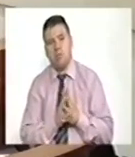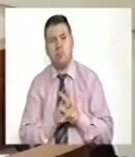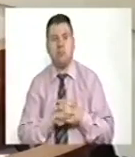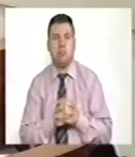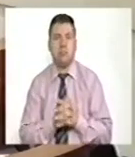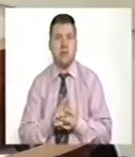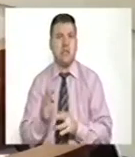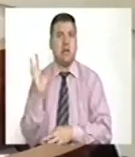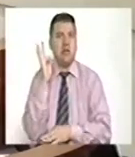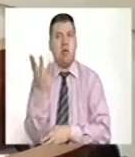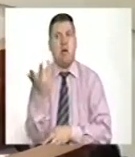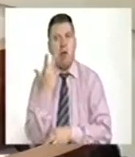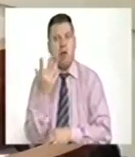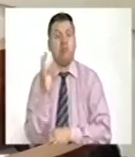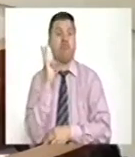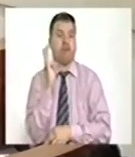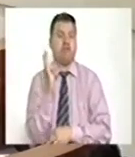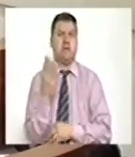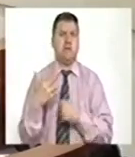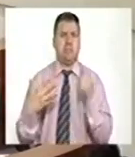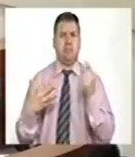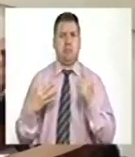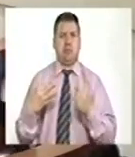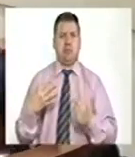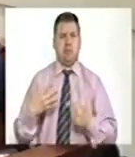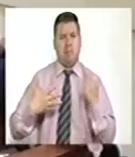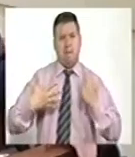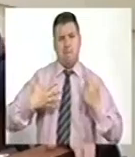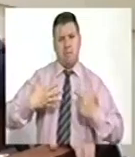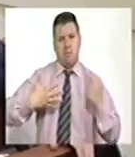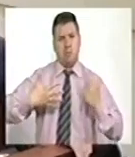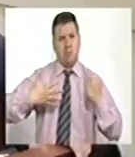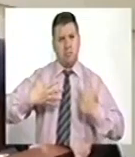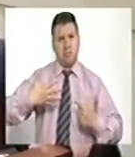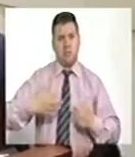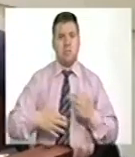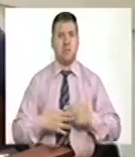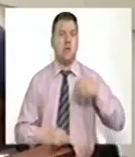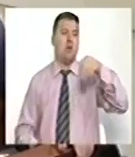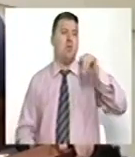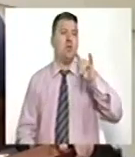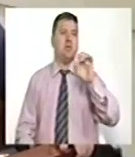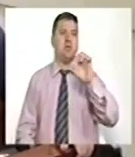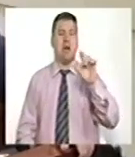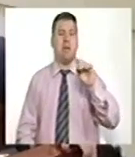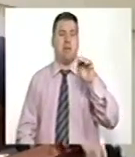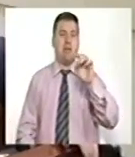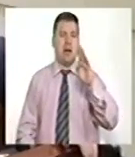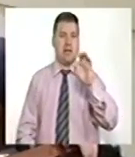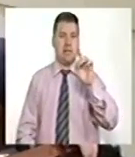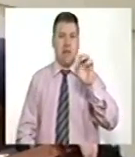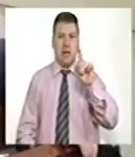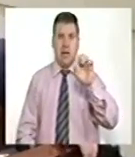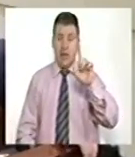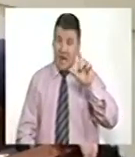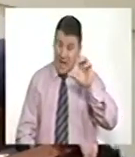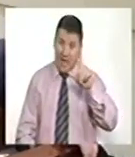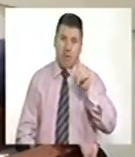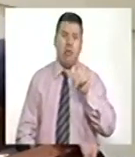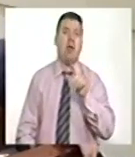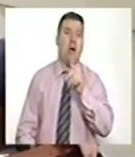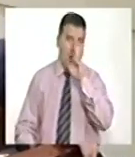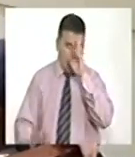en su testimonio, que en el caso de Musa Besaile se había pactado tres